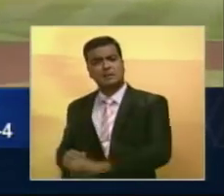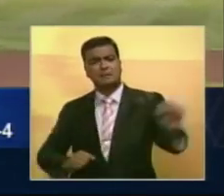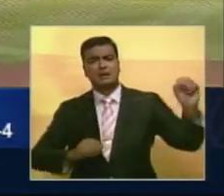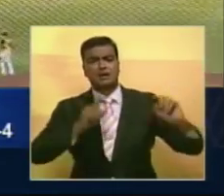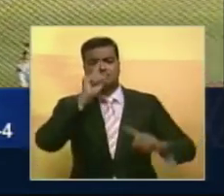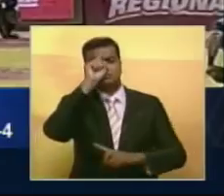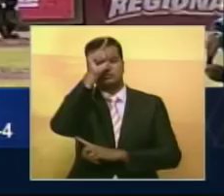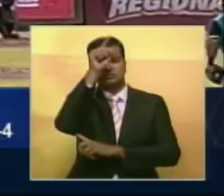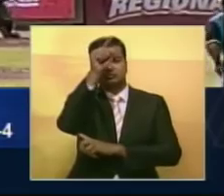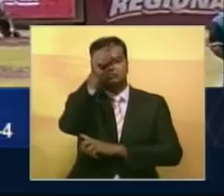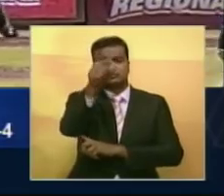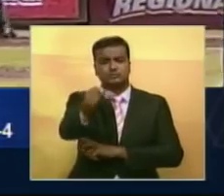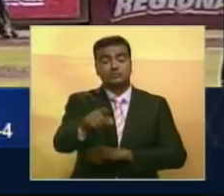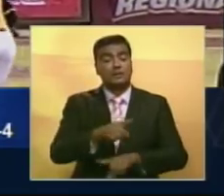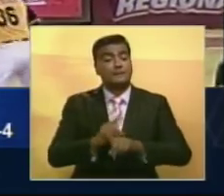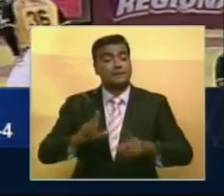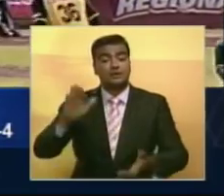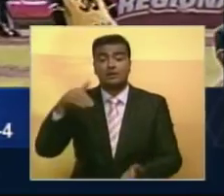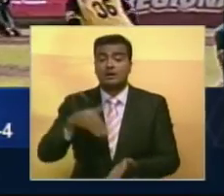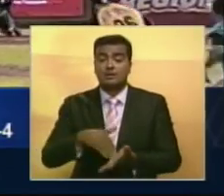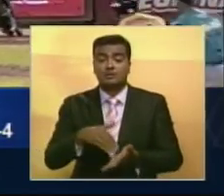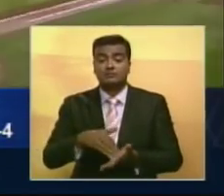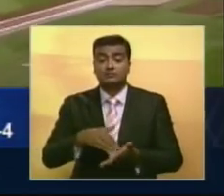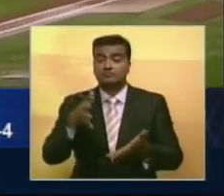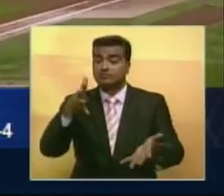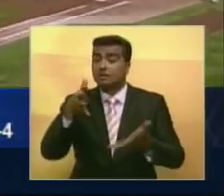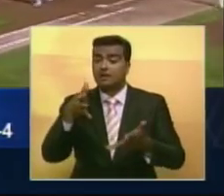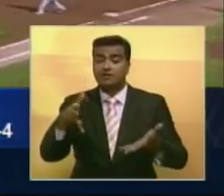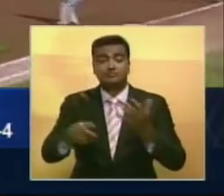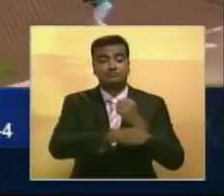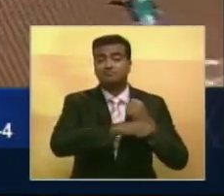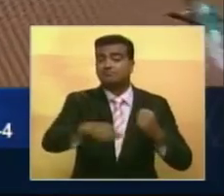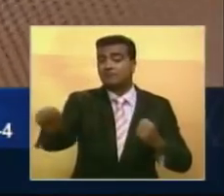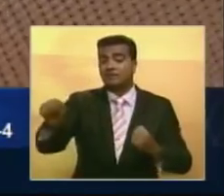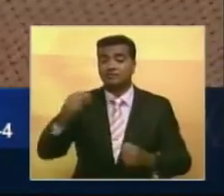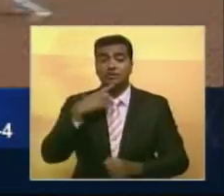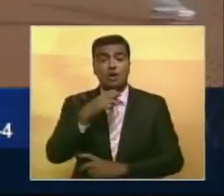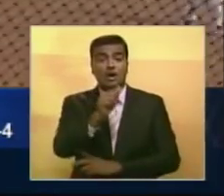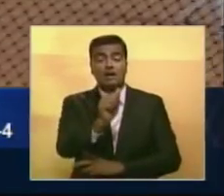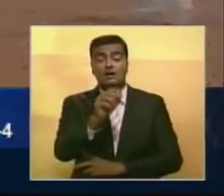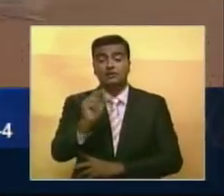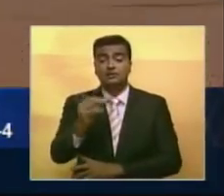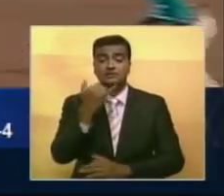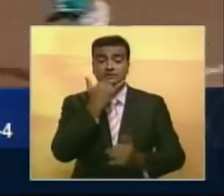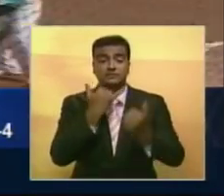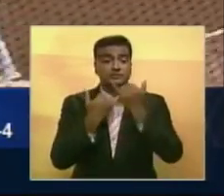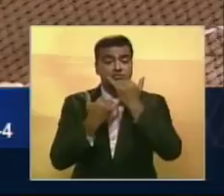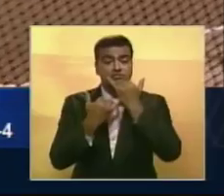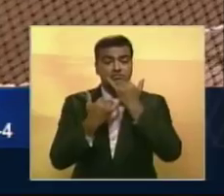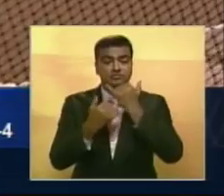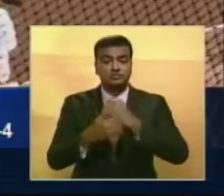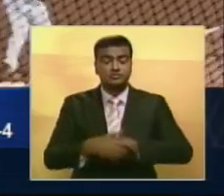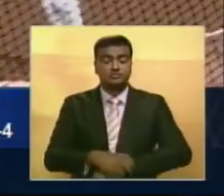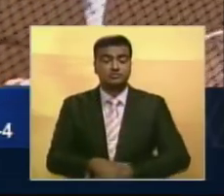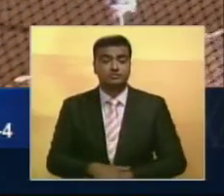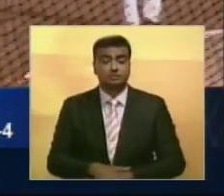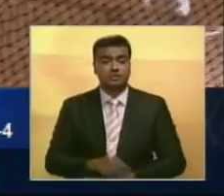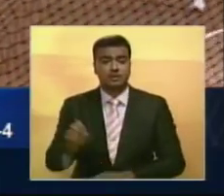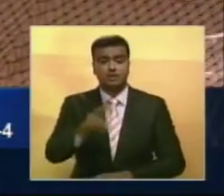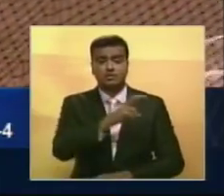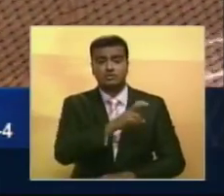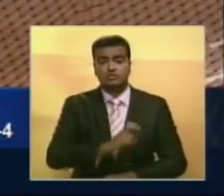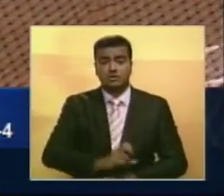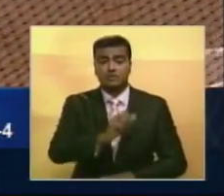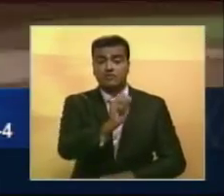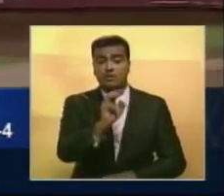solitario de Tarles Henson, pero Aragua sentenció la victoria en la 7ª entrada cuando Alex Núñez falló con rodado a la segunda base, con el que anotó